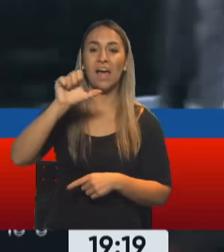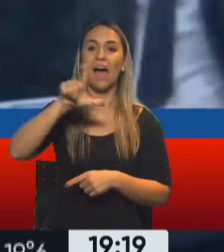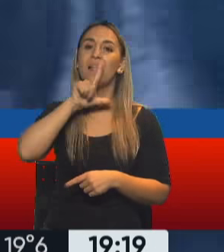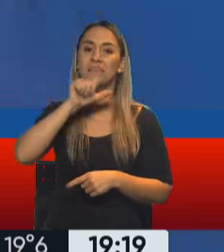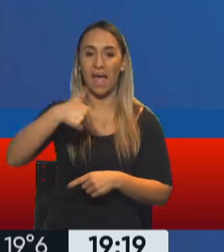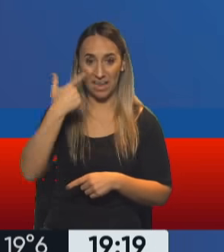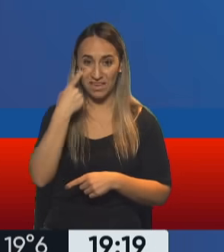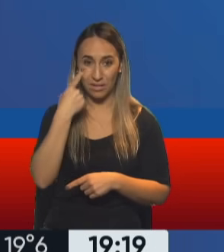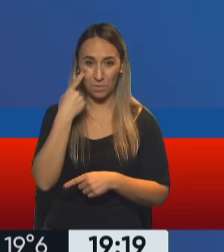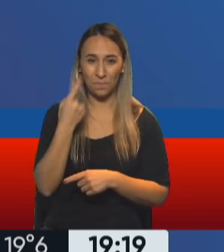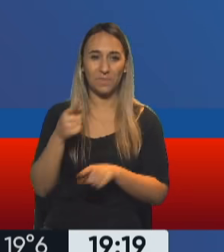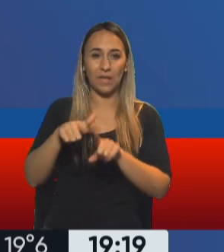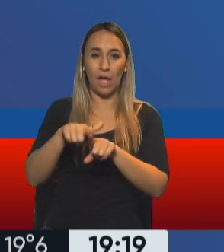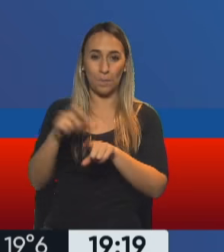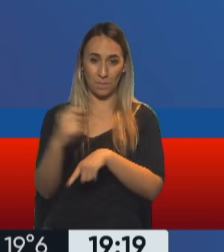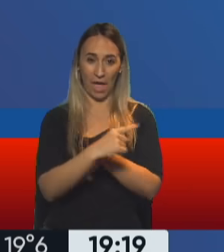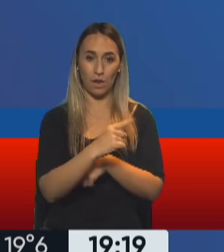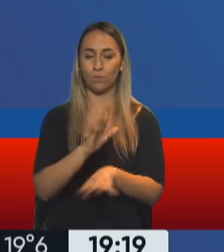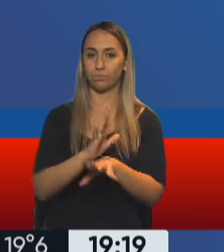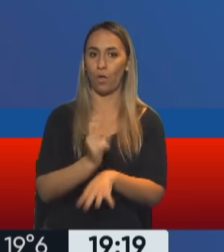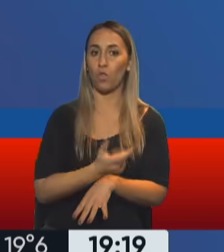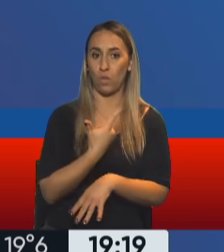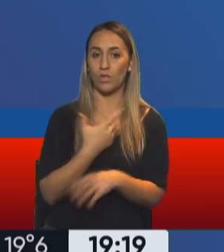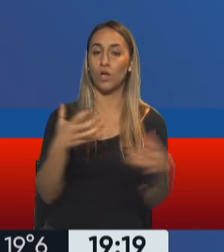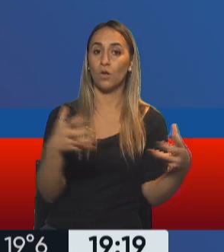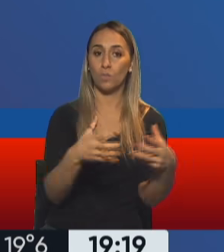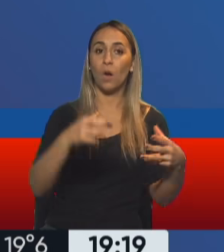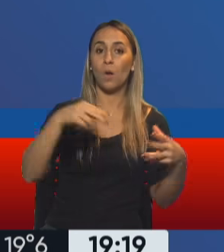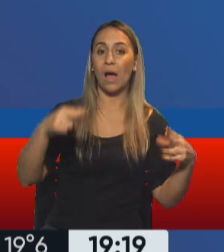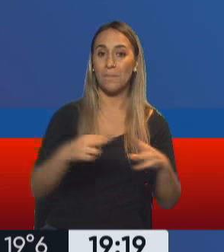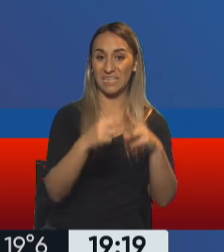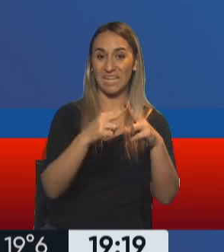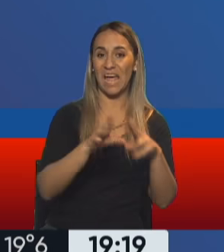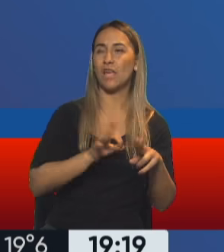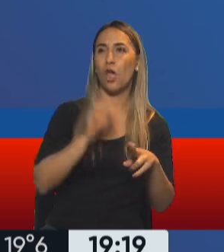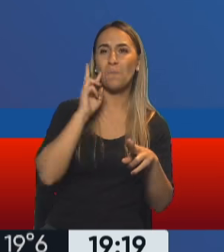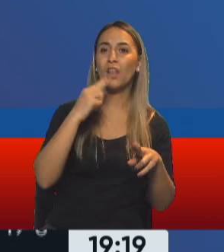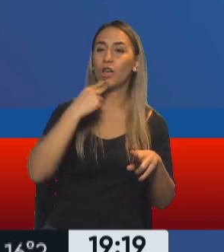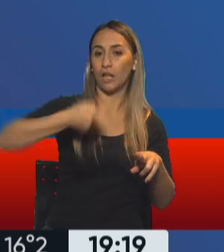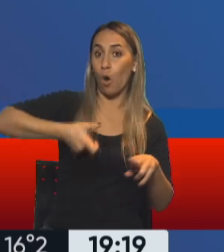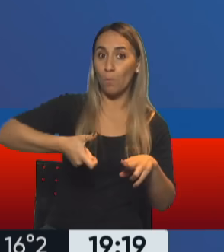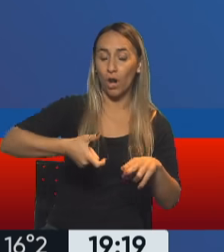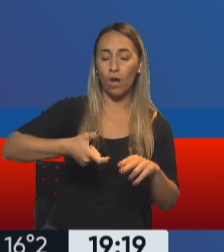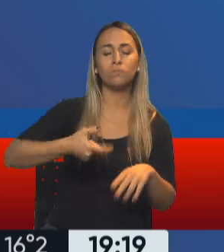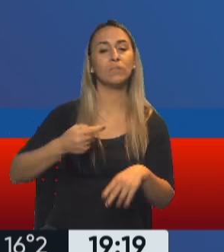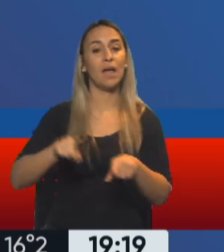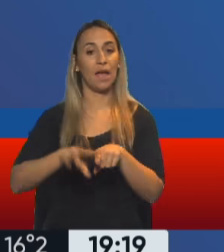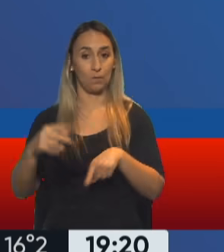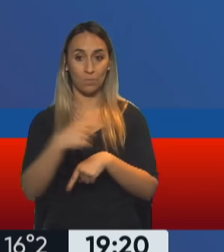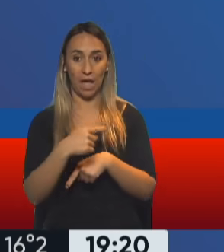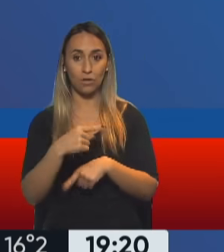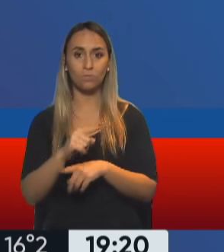el hermano del emir de qatar el dueño del psg desde 2011 el que no sólo tiene